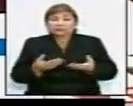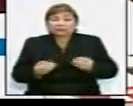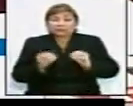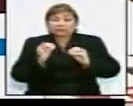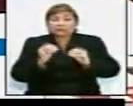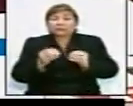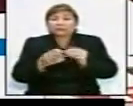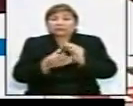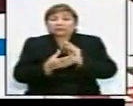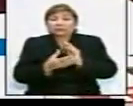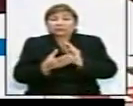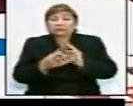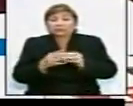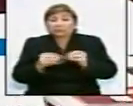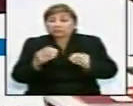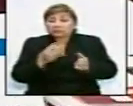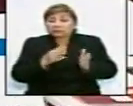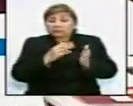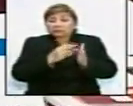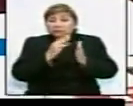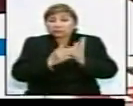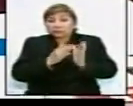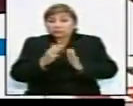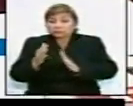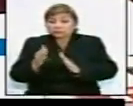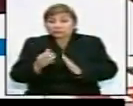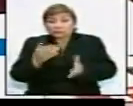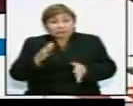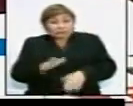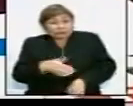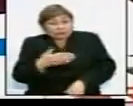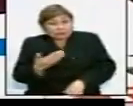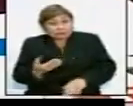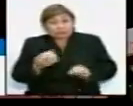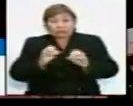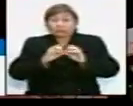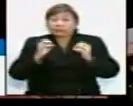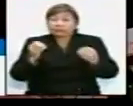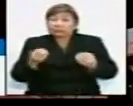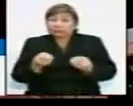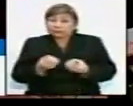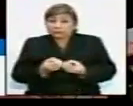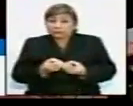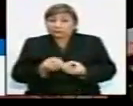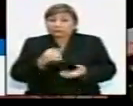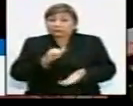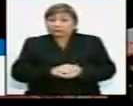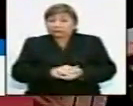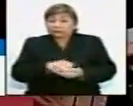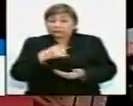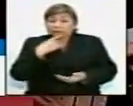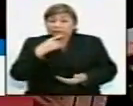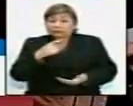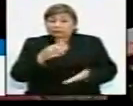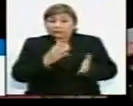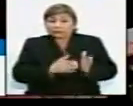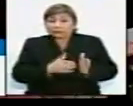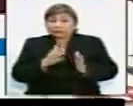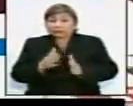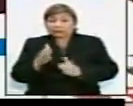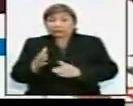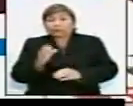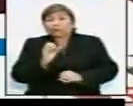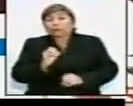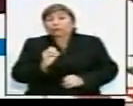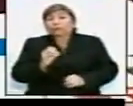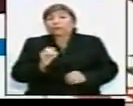es producir un padrón de afiliados, entiendo. Hay organizaciones que ya están en ese proceso, o